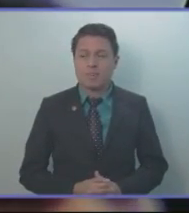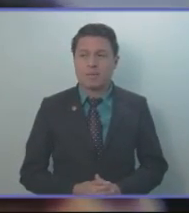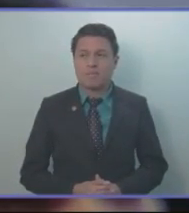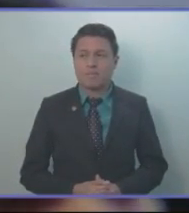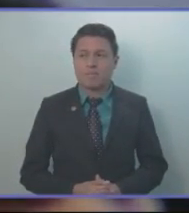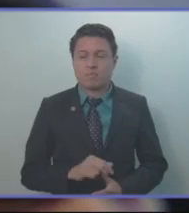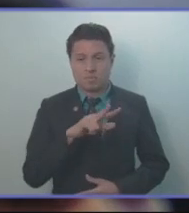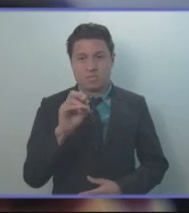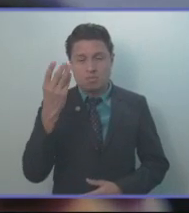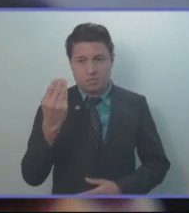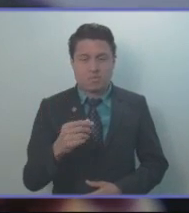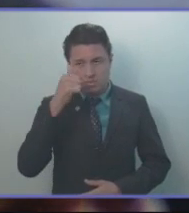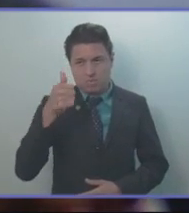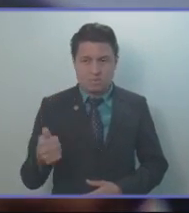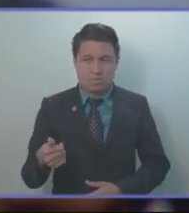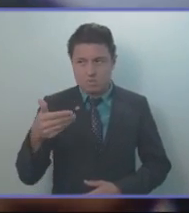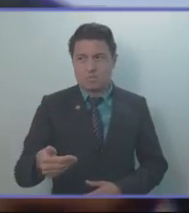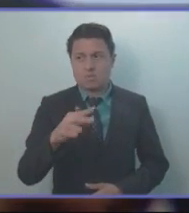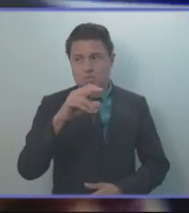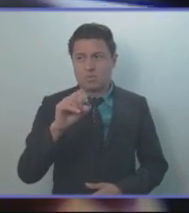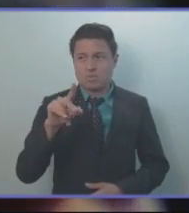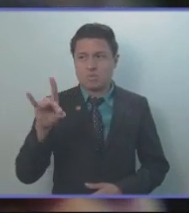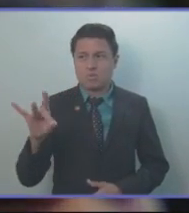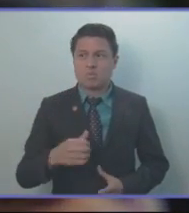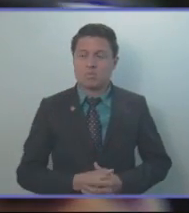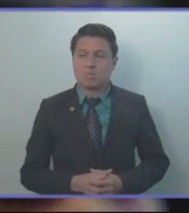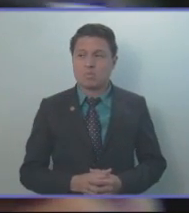30 días de agosto